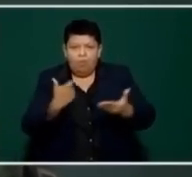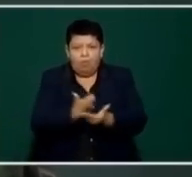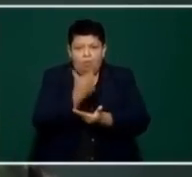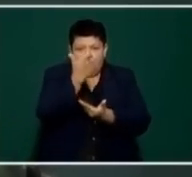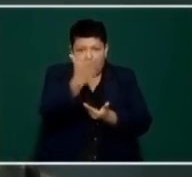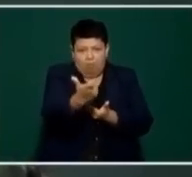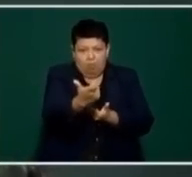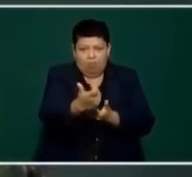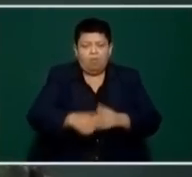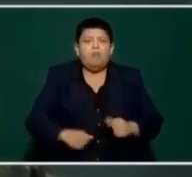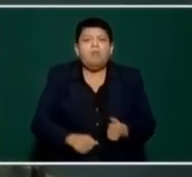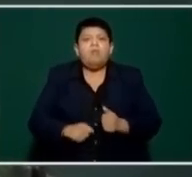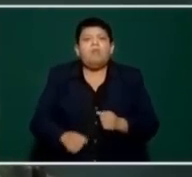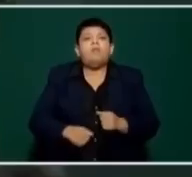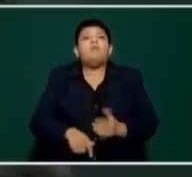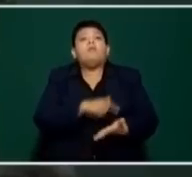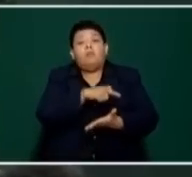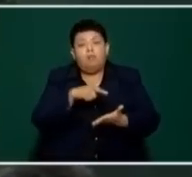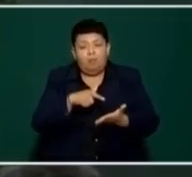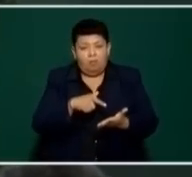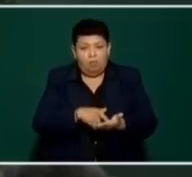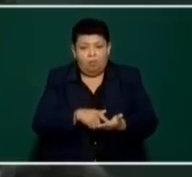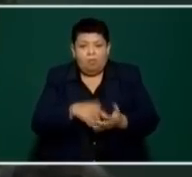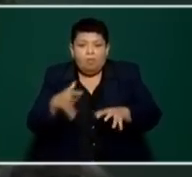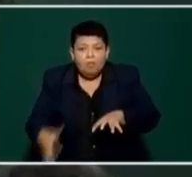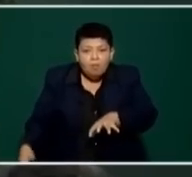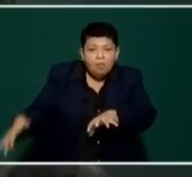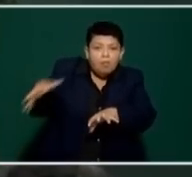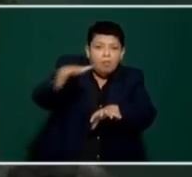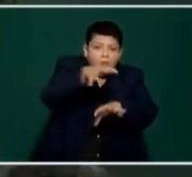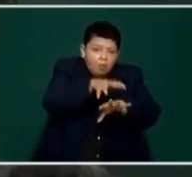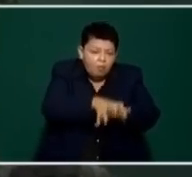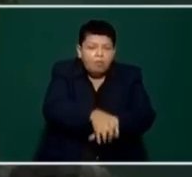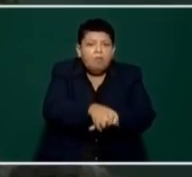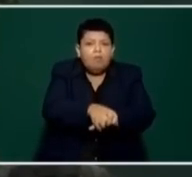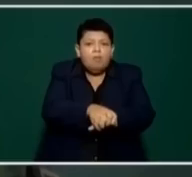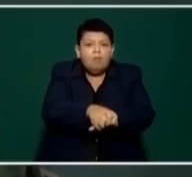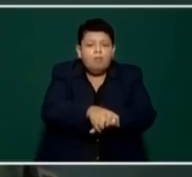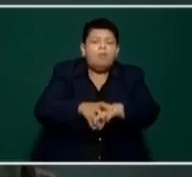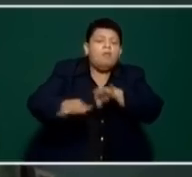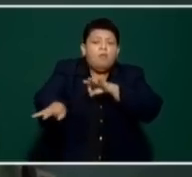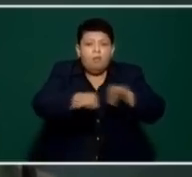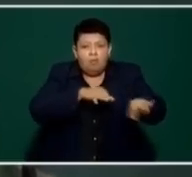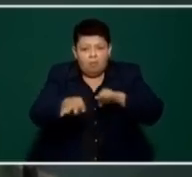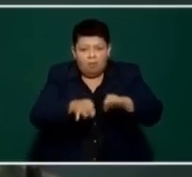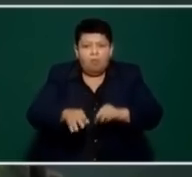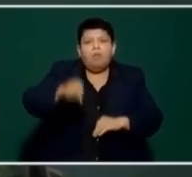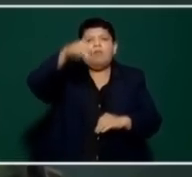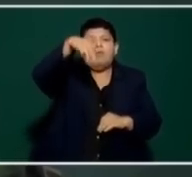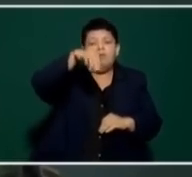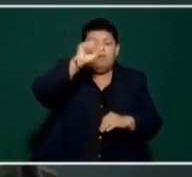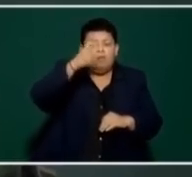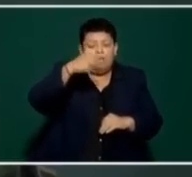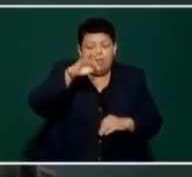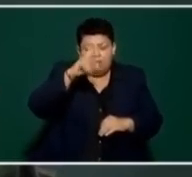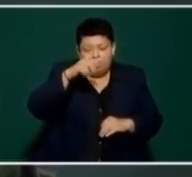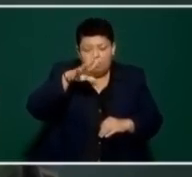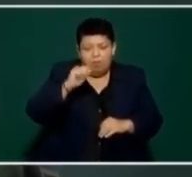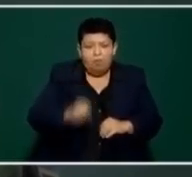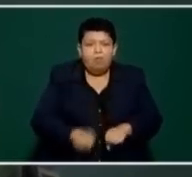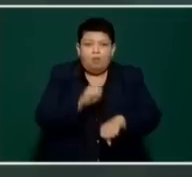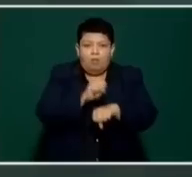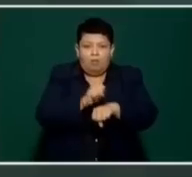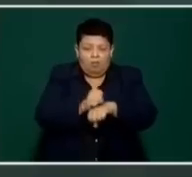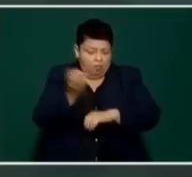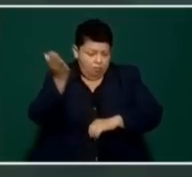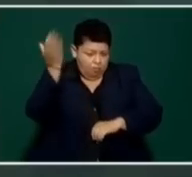económico, hay áreas que están buscando incluir en aspectos de laboral a esos migrantes. La semana pasada